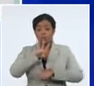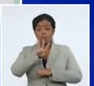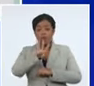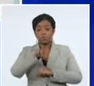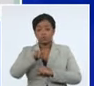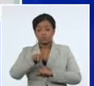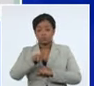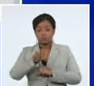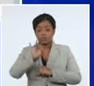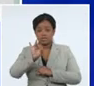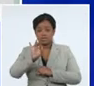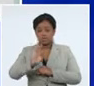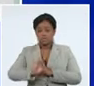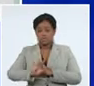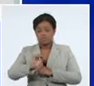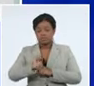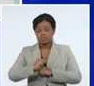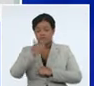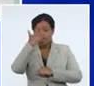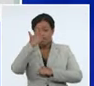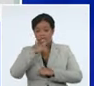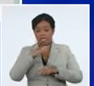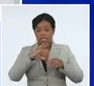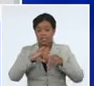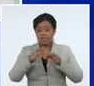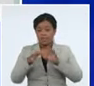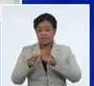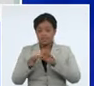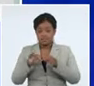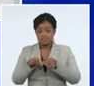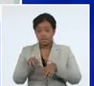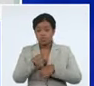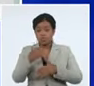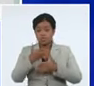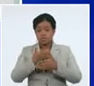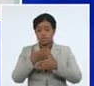4,7%. Artemisa y Santiago de Cuba con el